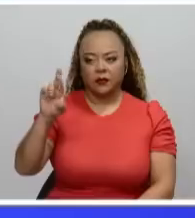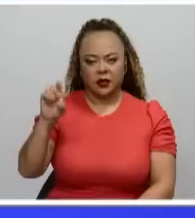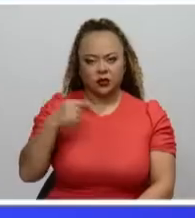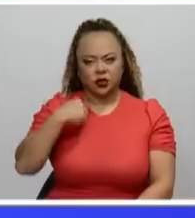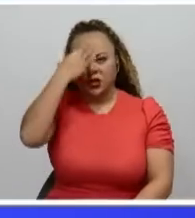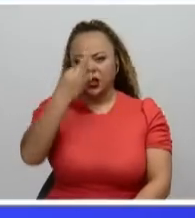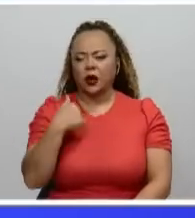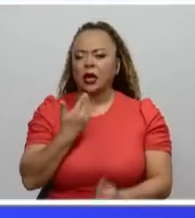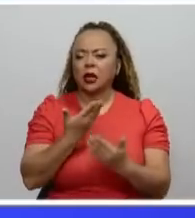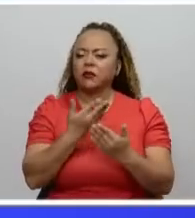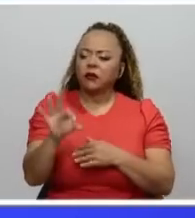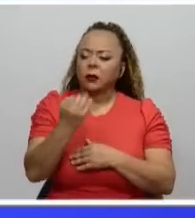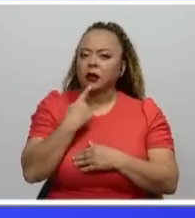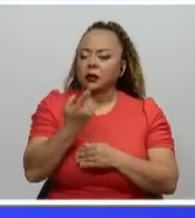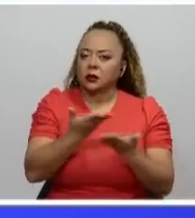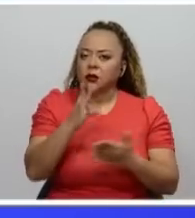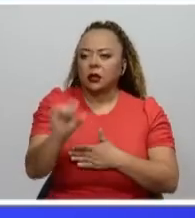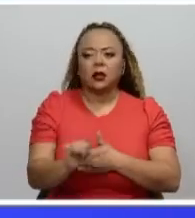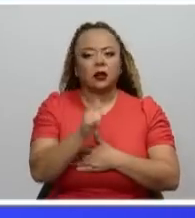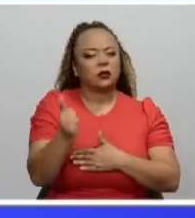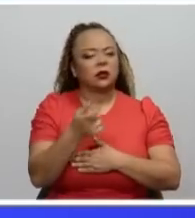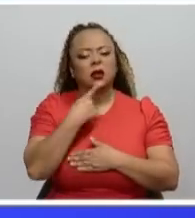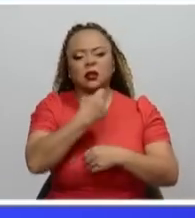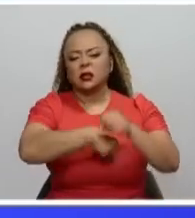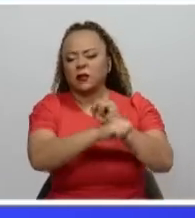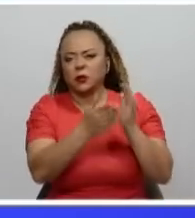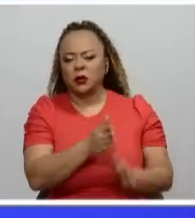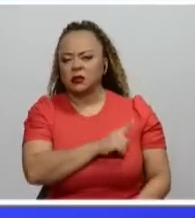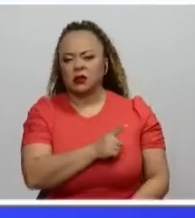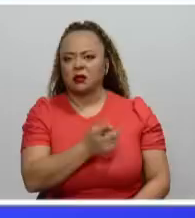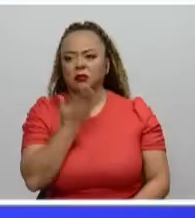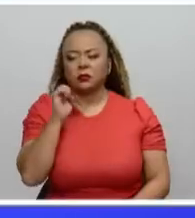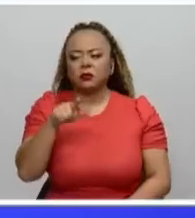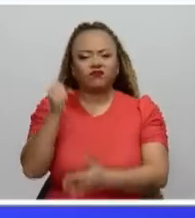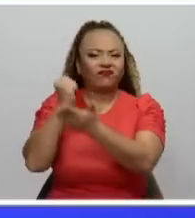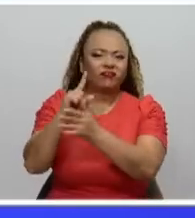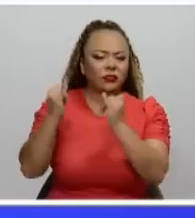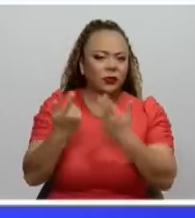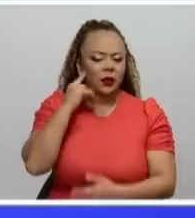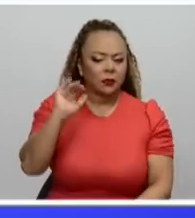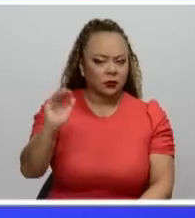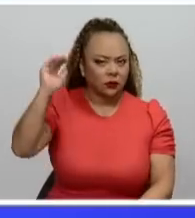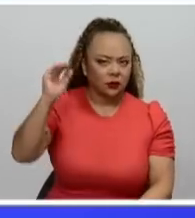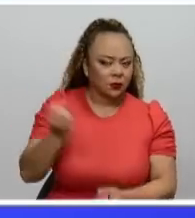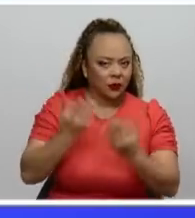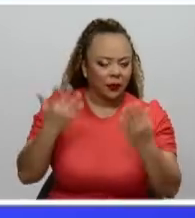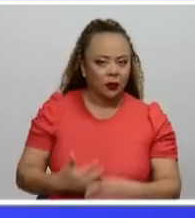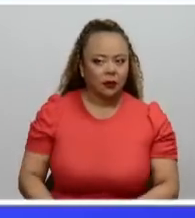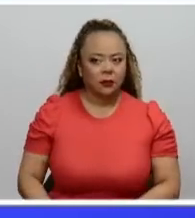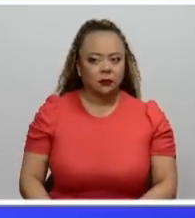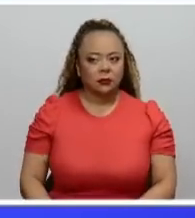manera de decir algunas cosas y otras creo que se las decís al futbolista o sea porque vos matas un jugador por su altura públicamente